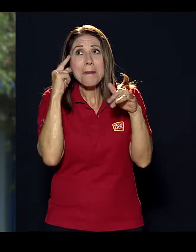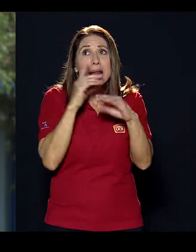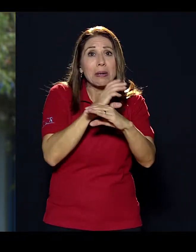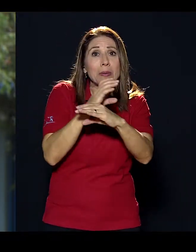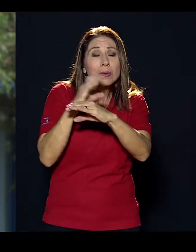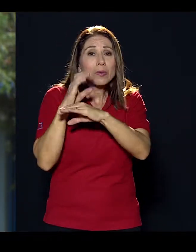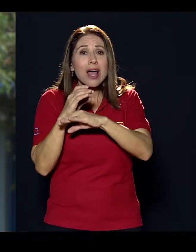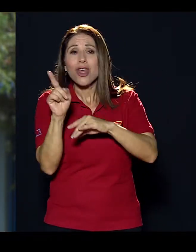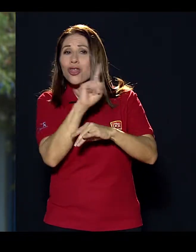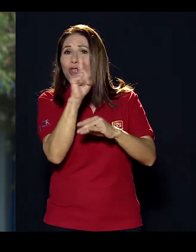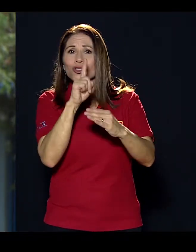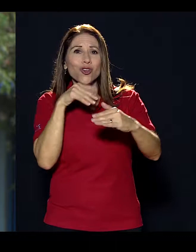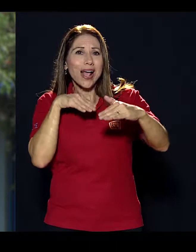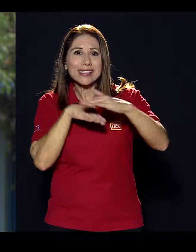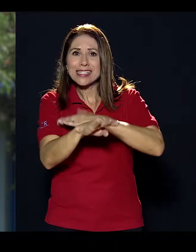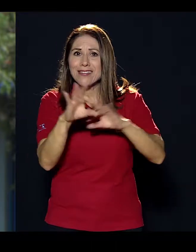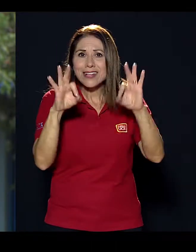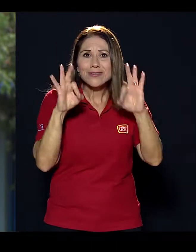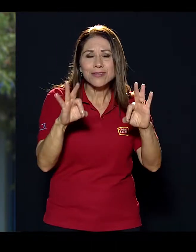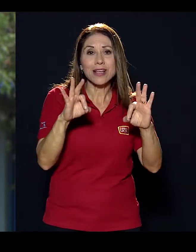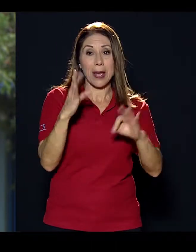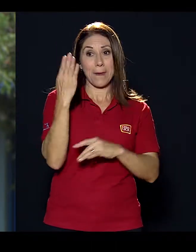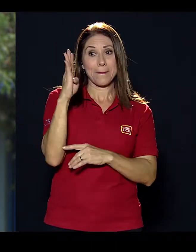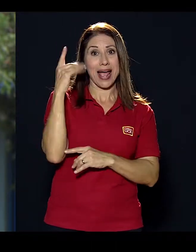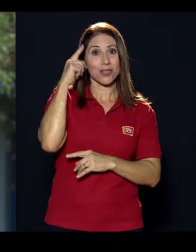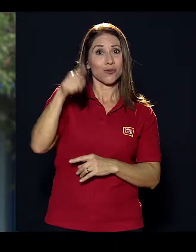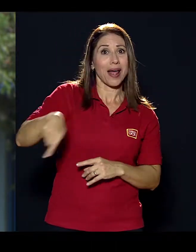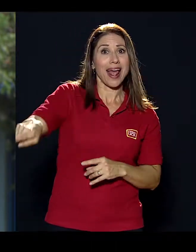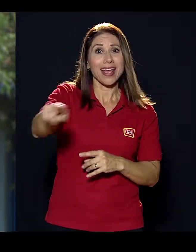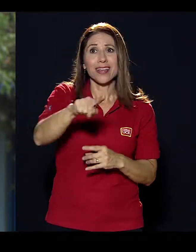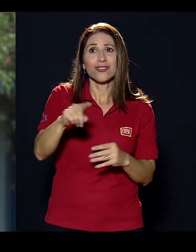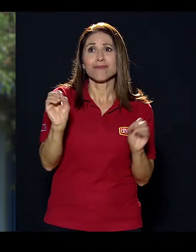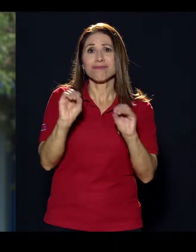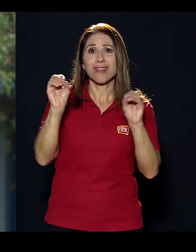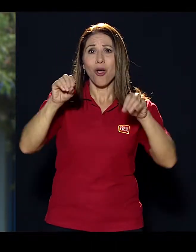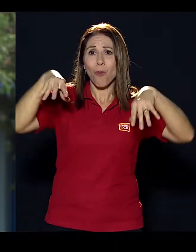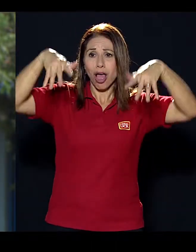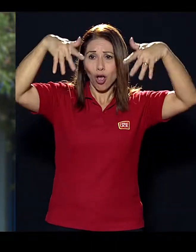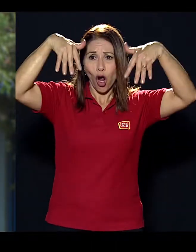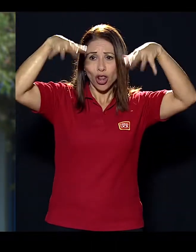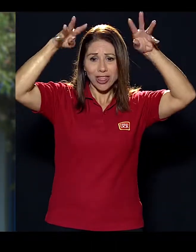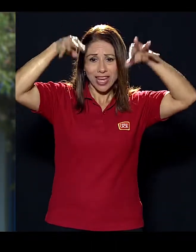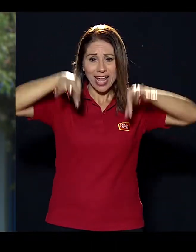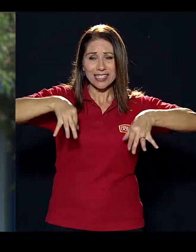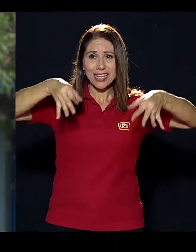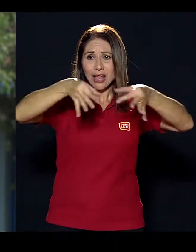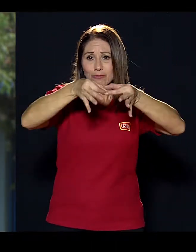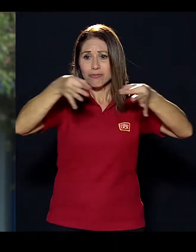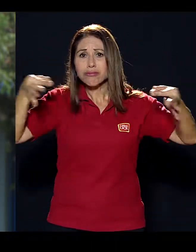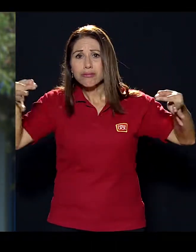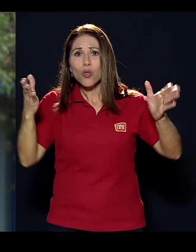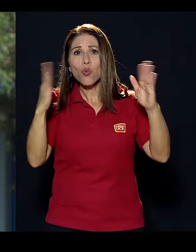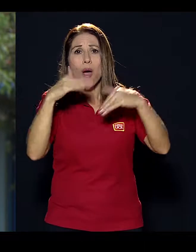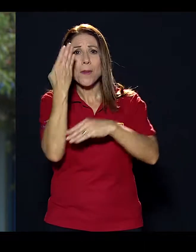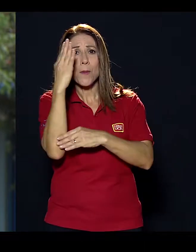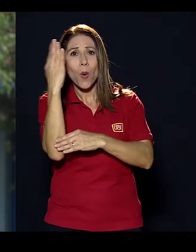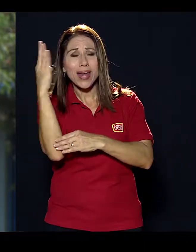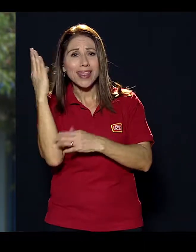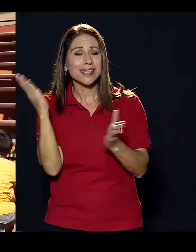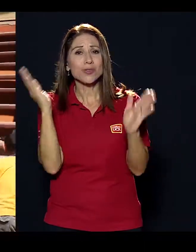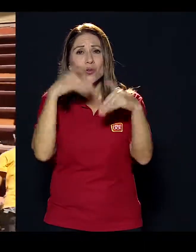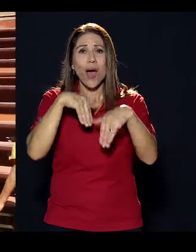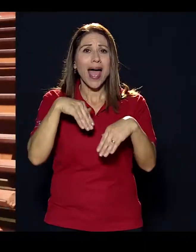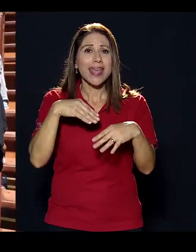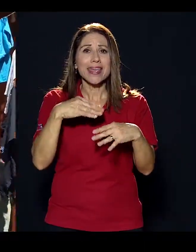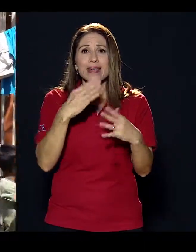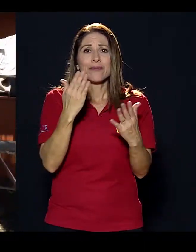utilizan para ellos no tienen cortinas de baño, no tienen puertas, no hay sillas de baño para poder sentar a la persona y bañarlo,